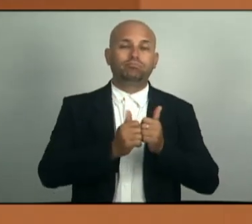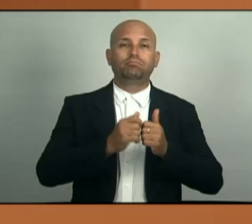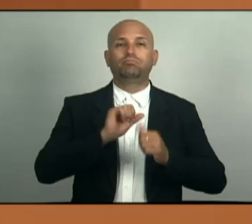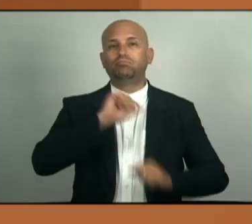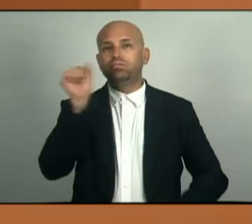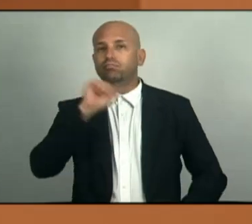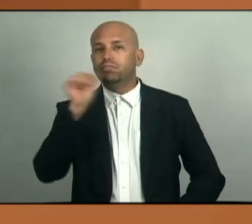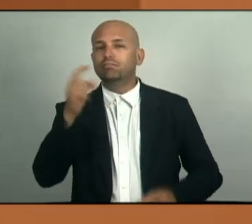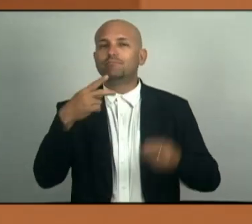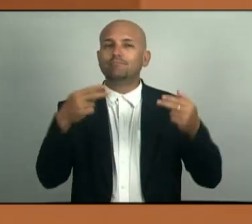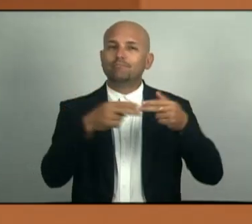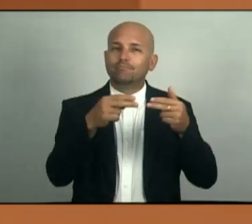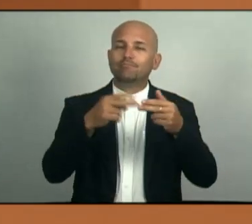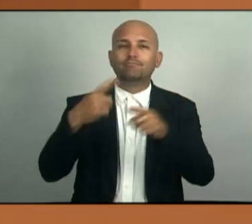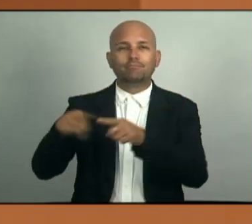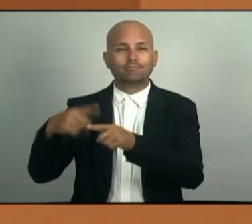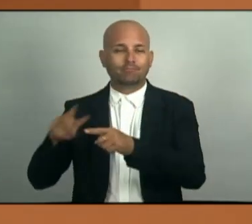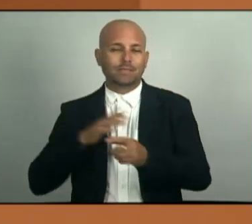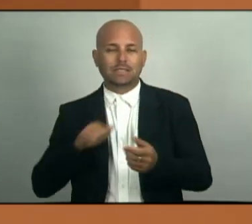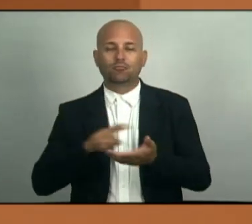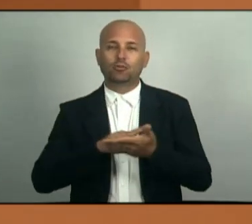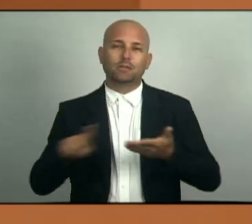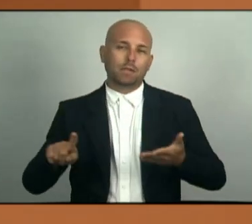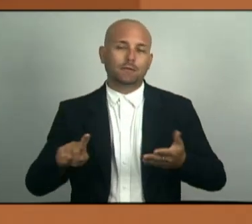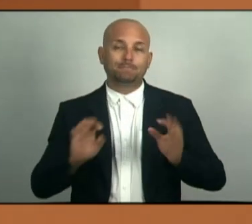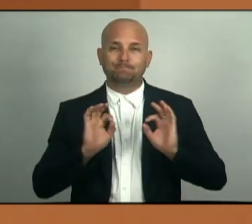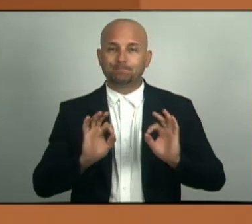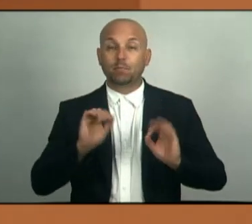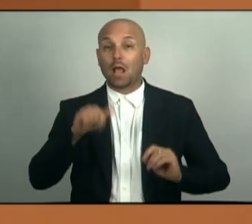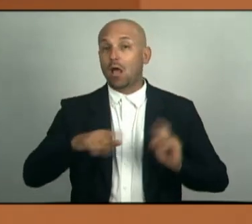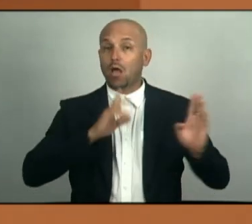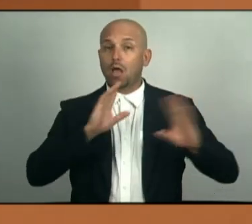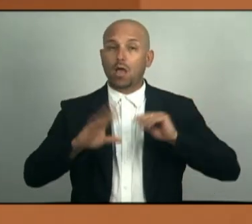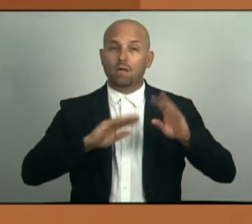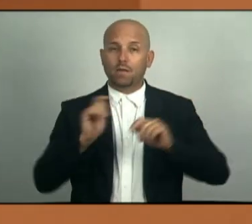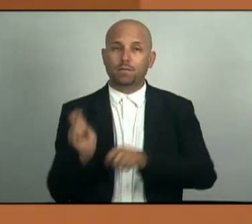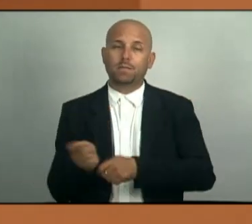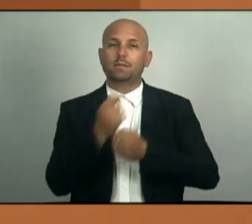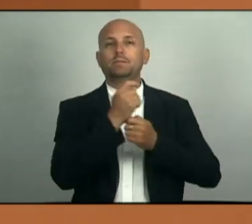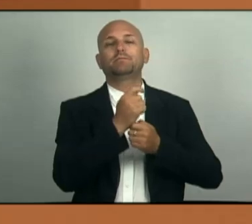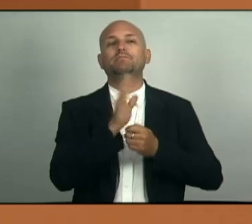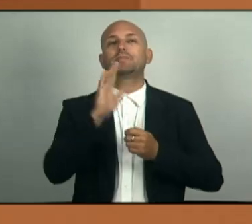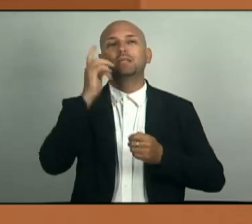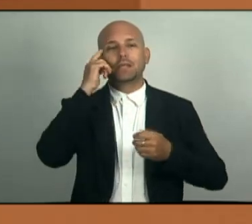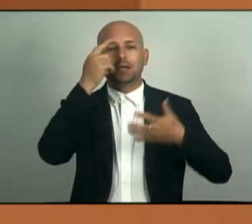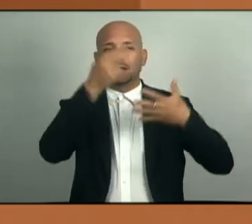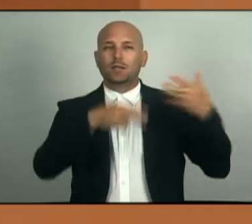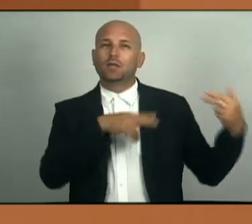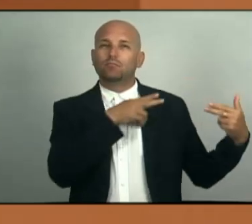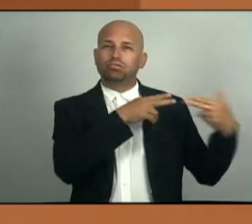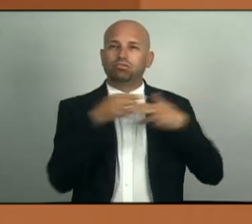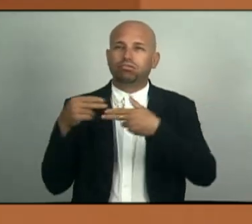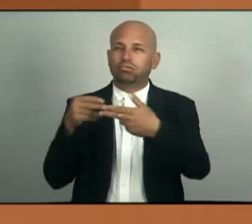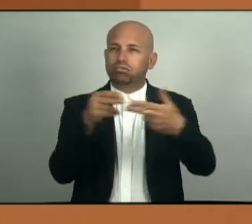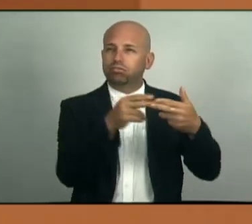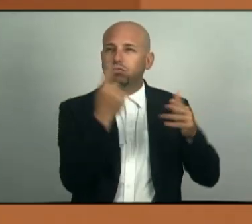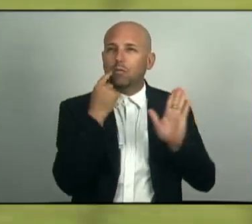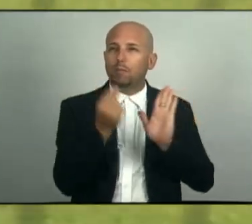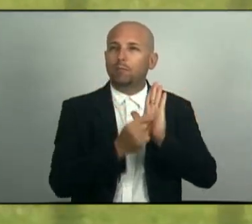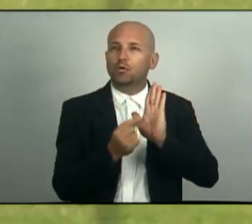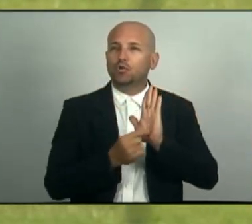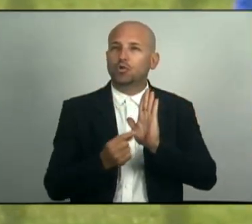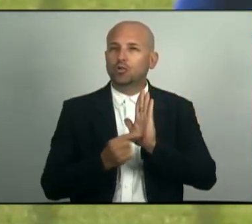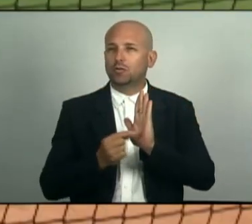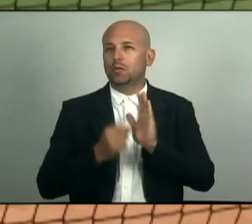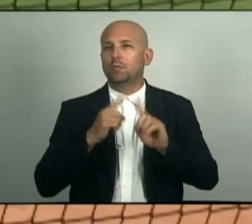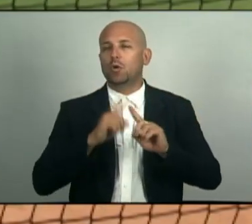última semana y en esta en específico hablando sobre el béisbol les cuento Que continúa el calendario regular de la 6 tercera serie